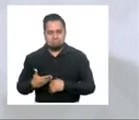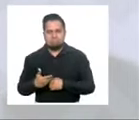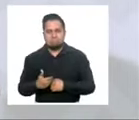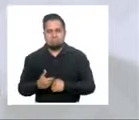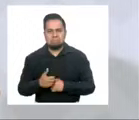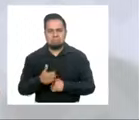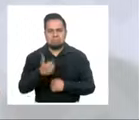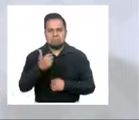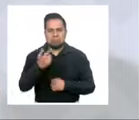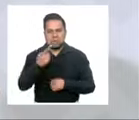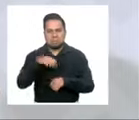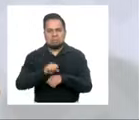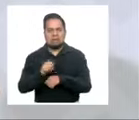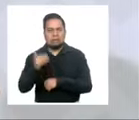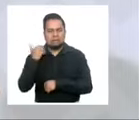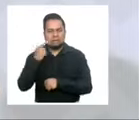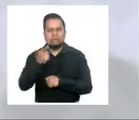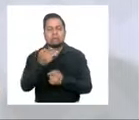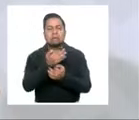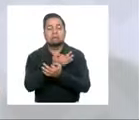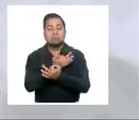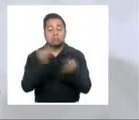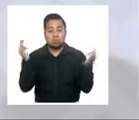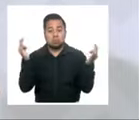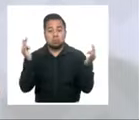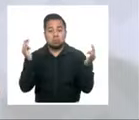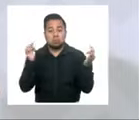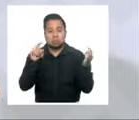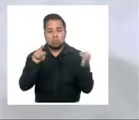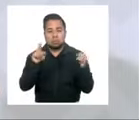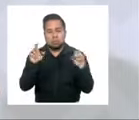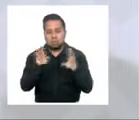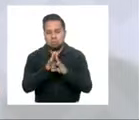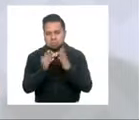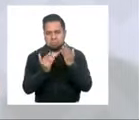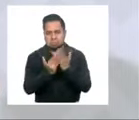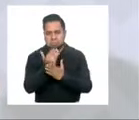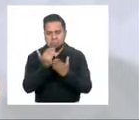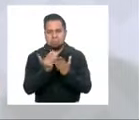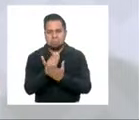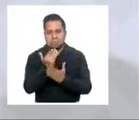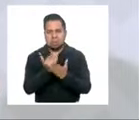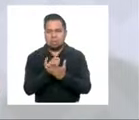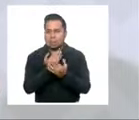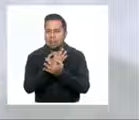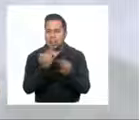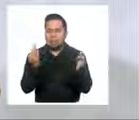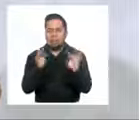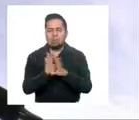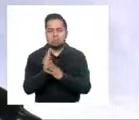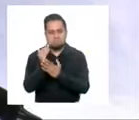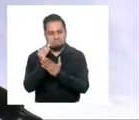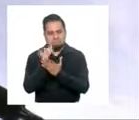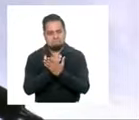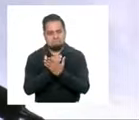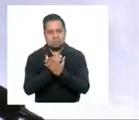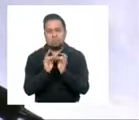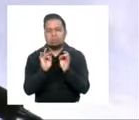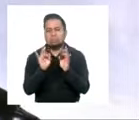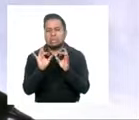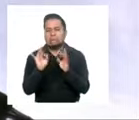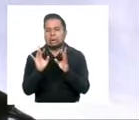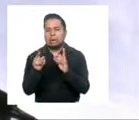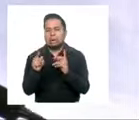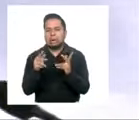hace 8 días, informó en una de sus mañaneras, cómo ha disminuido las